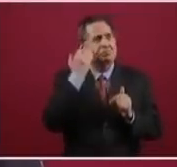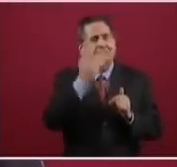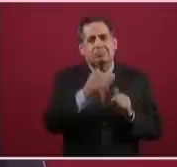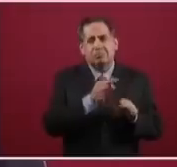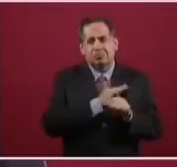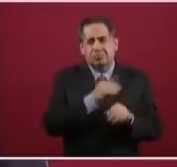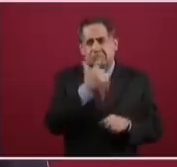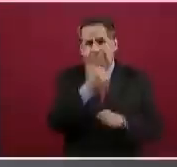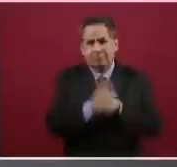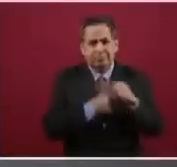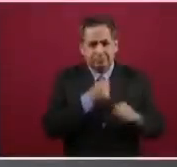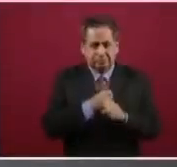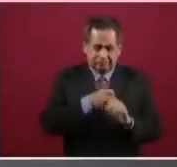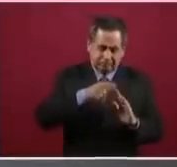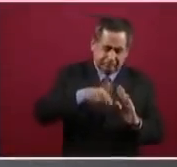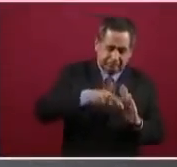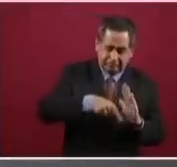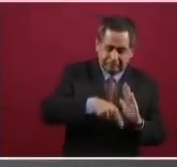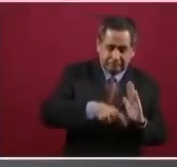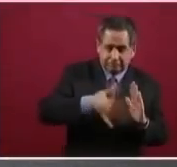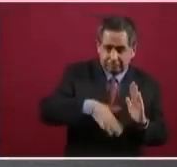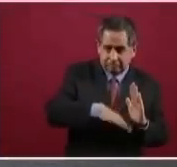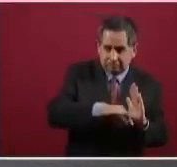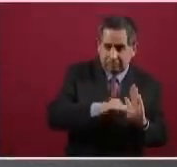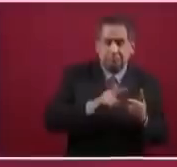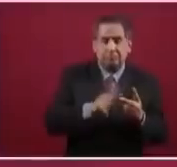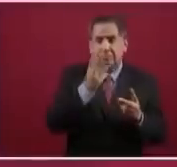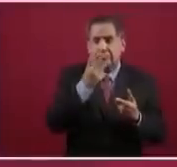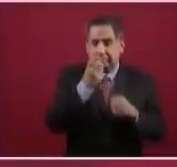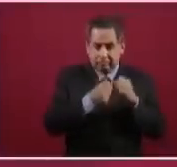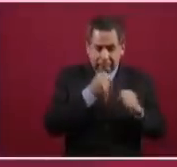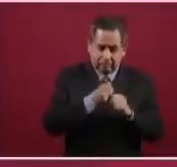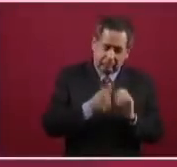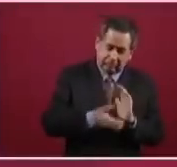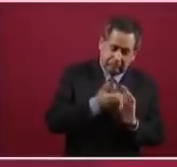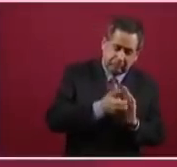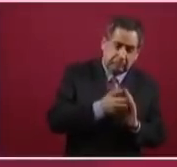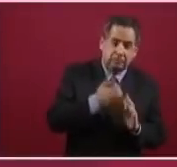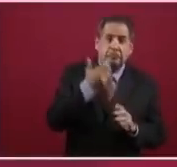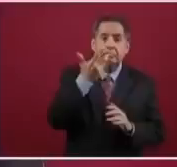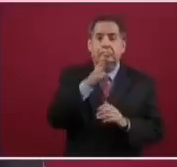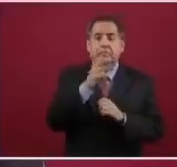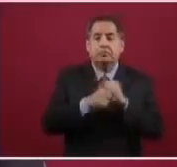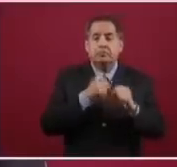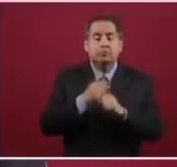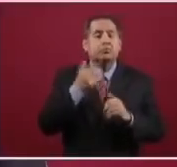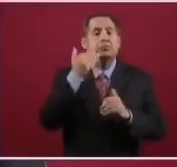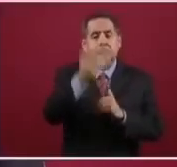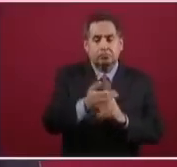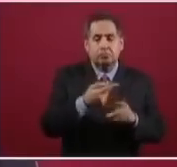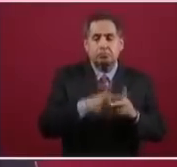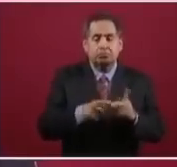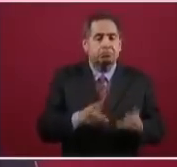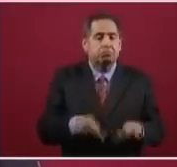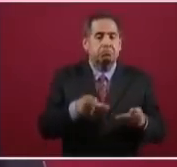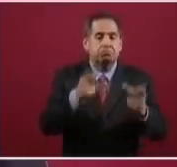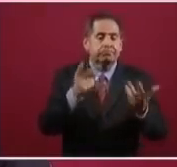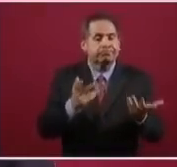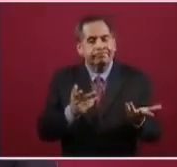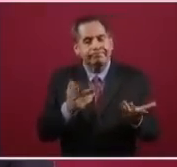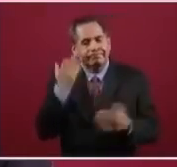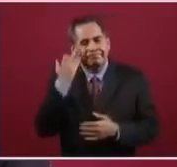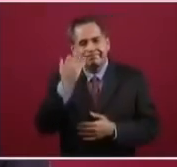siete años en la exploración tres años en desarrollo y a partir del décimo al onceavo año se empieza a ver la producción